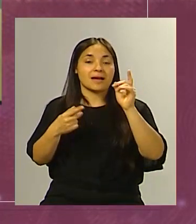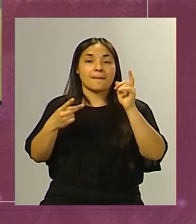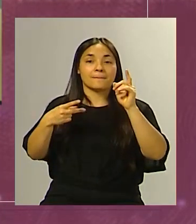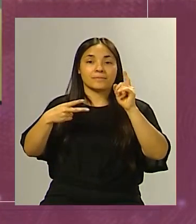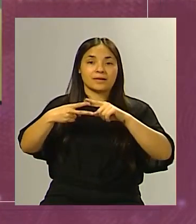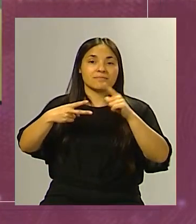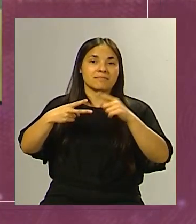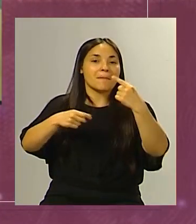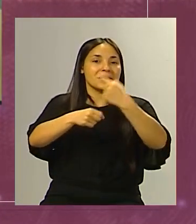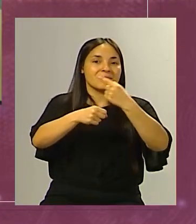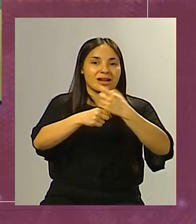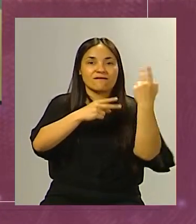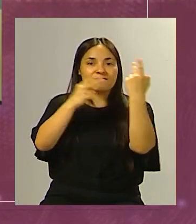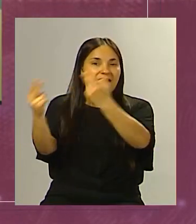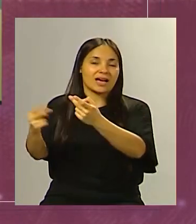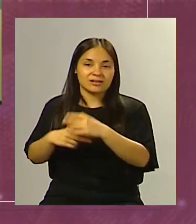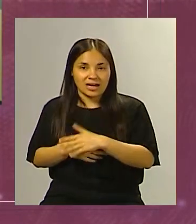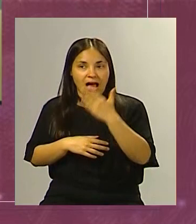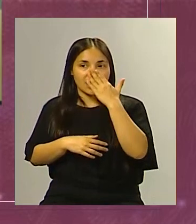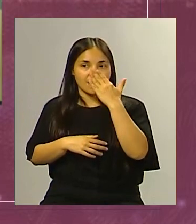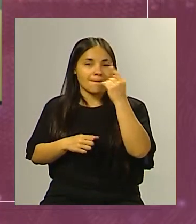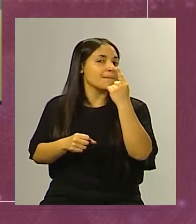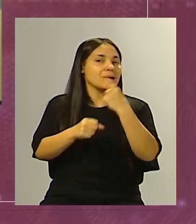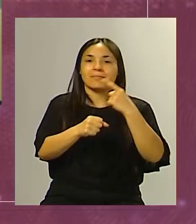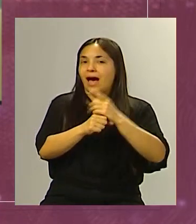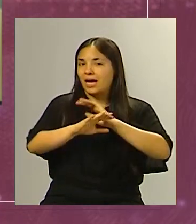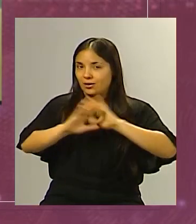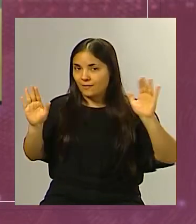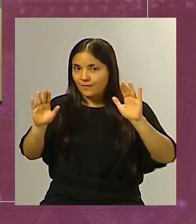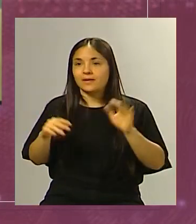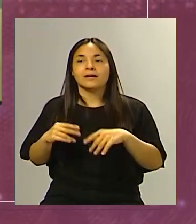Paz en el primario. Nosotros claro. Lo tenemos visto que Carlos Paz es primario.